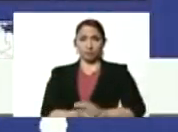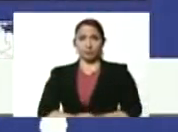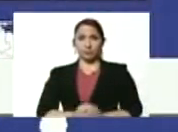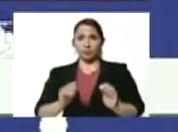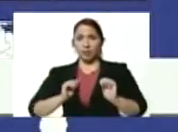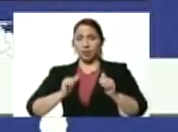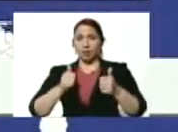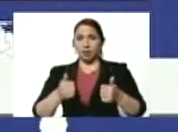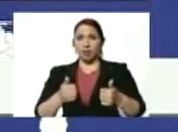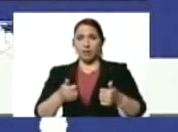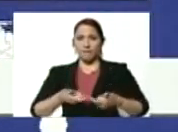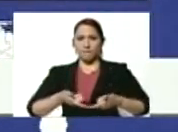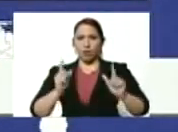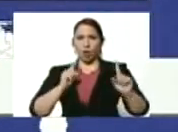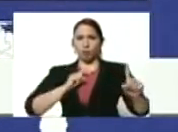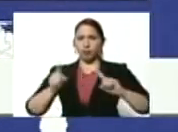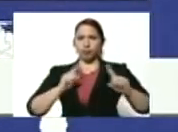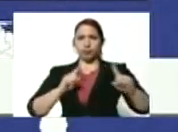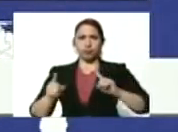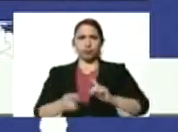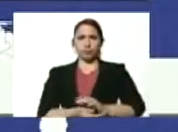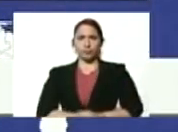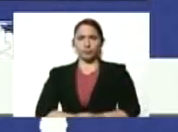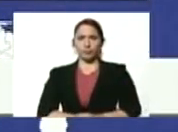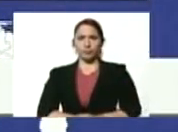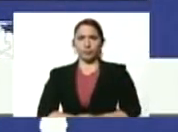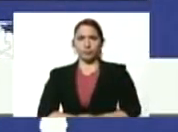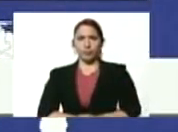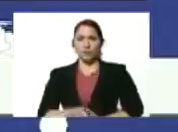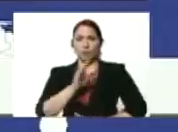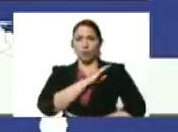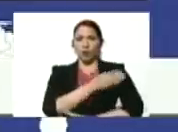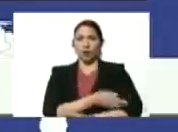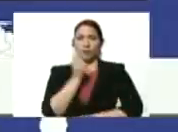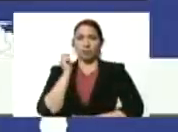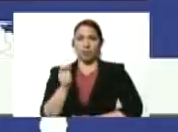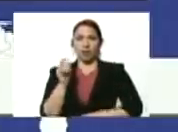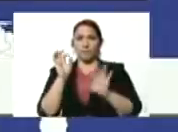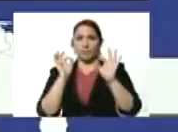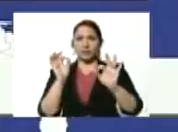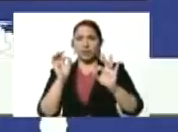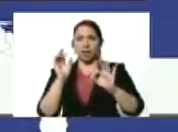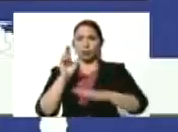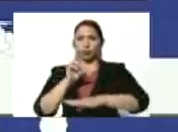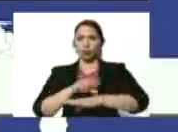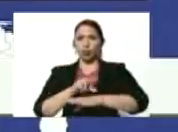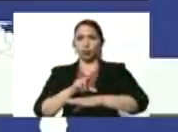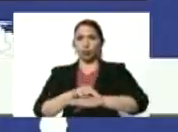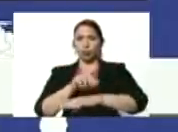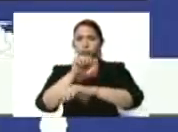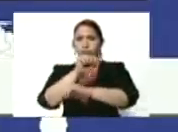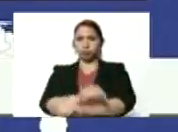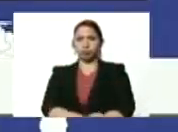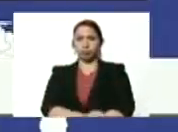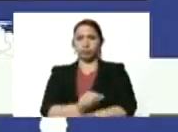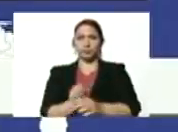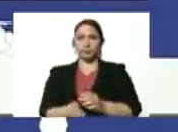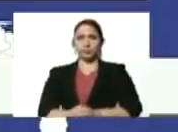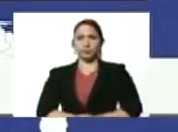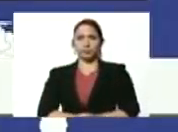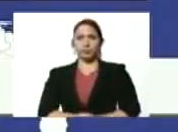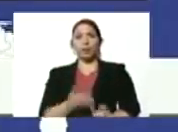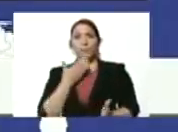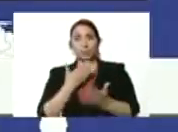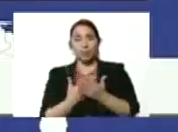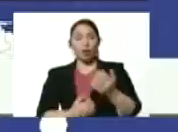comenzamos la activación de la Fuerza de Tarea Especial Dr. José Gregorio Hernández. Le pedí